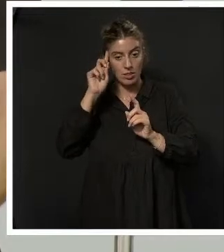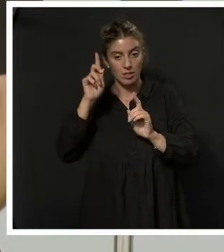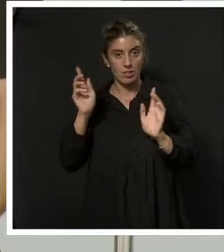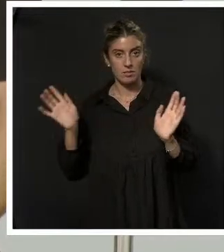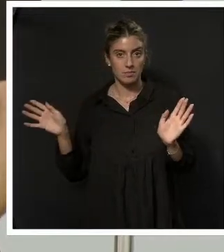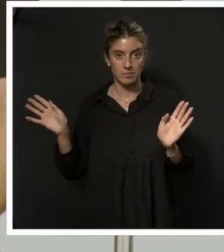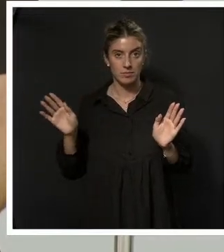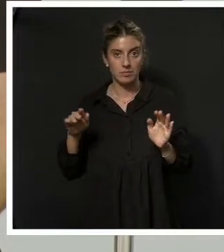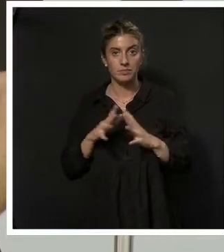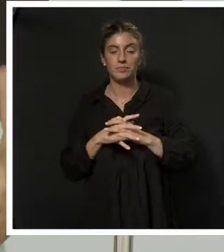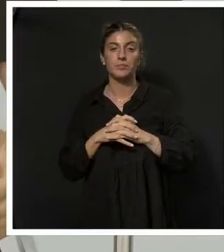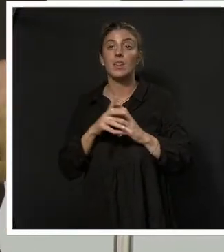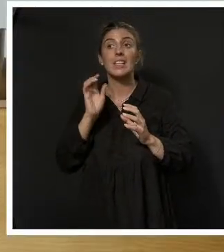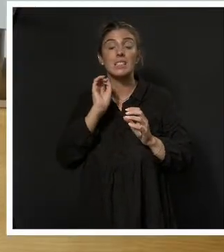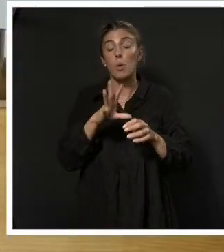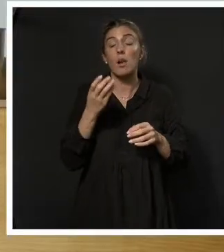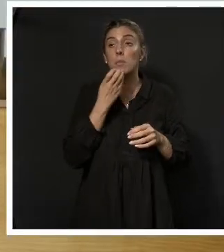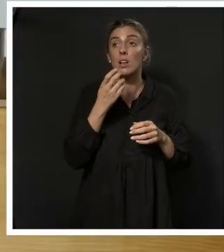preguntan